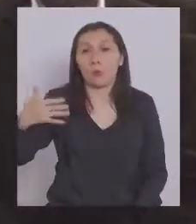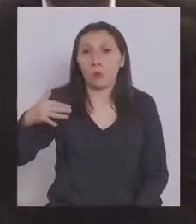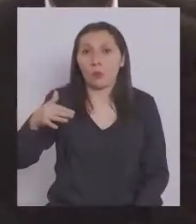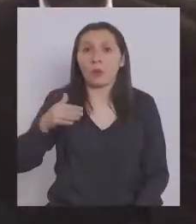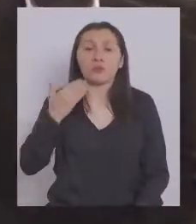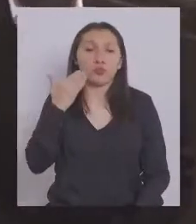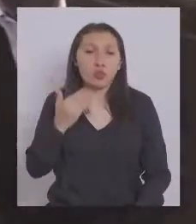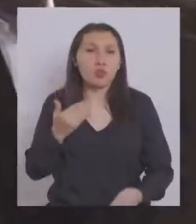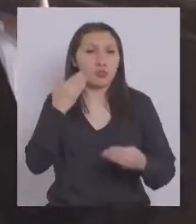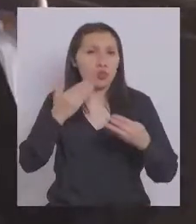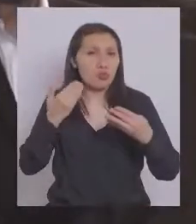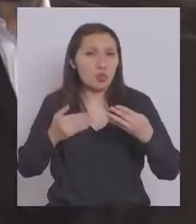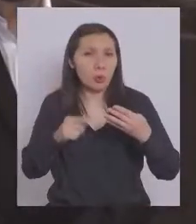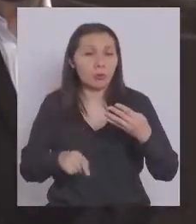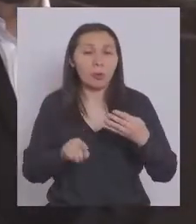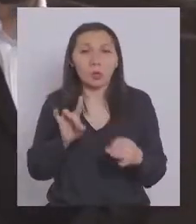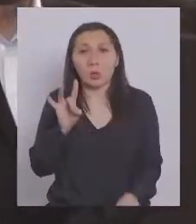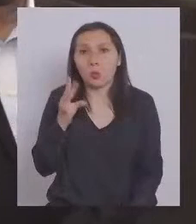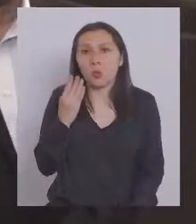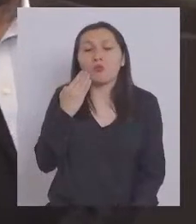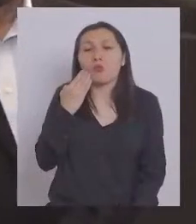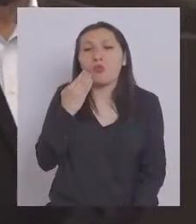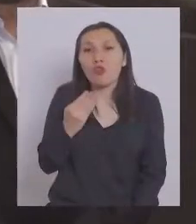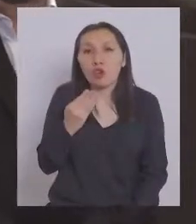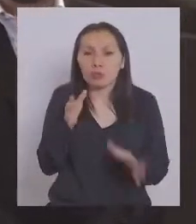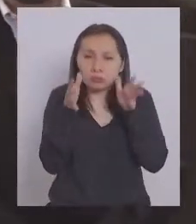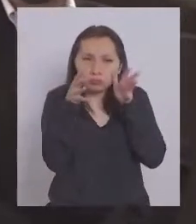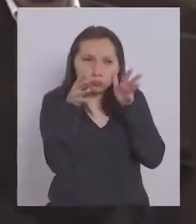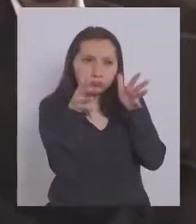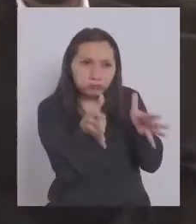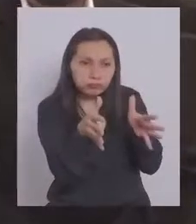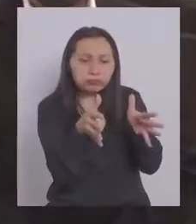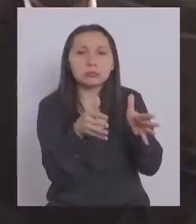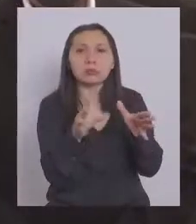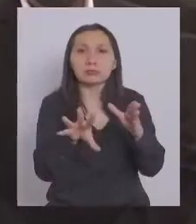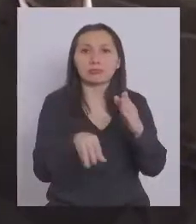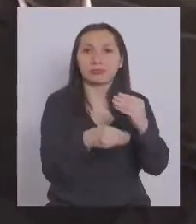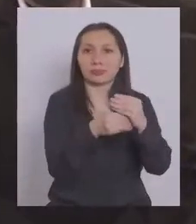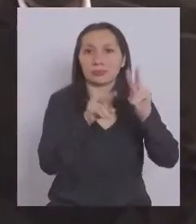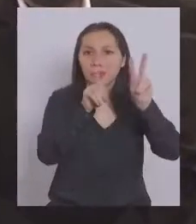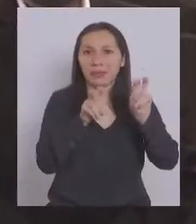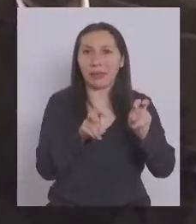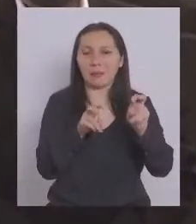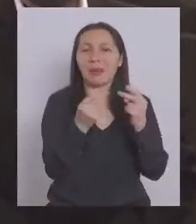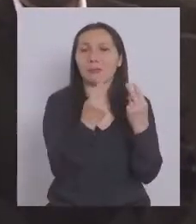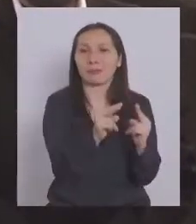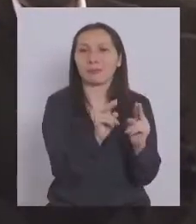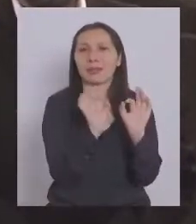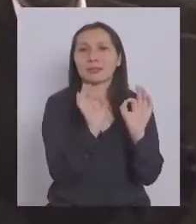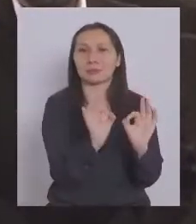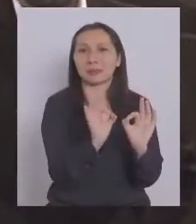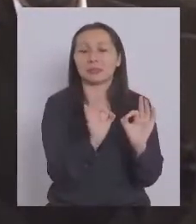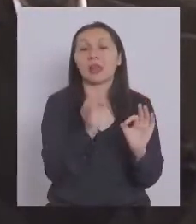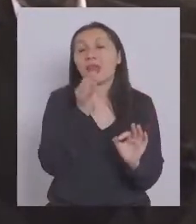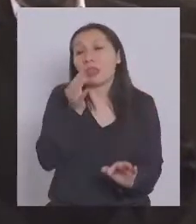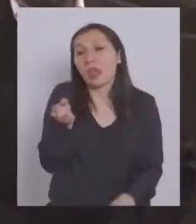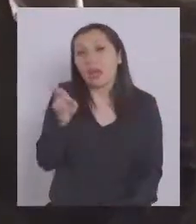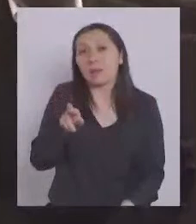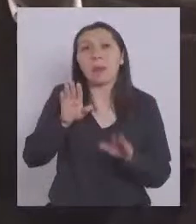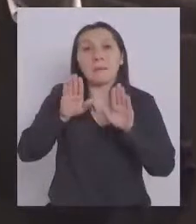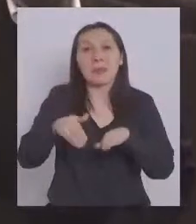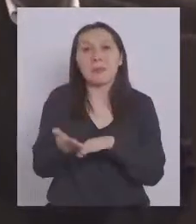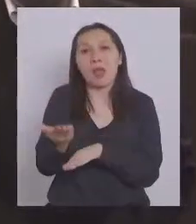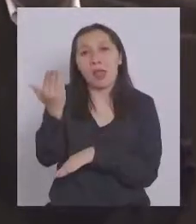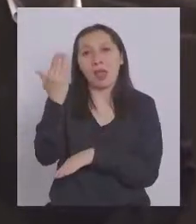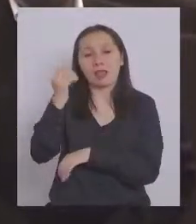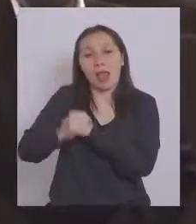de beneficios es el único bono sectorial que se está incluyendo. Y lo que hace es repetir lo que entregamos